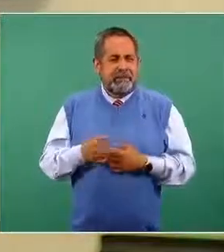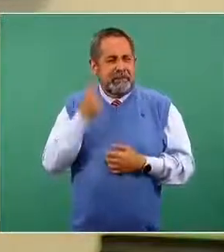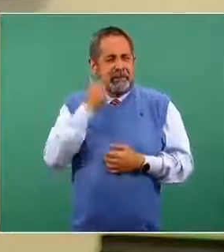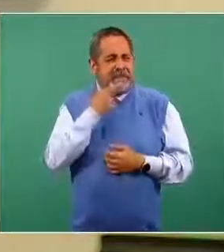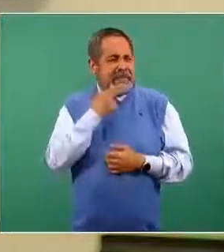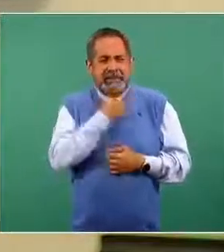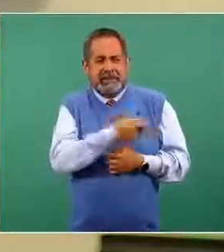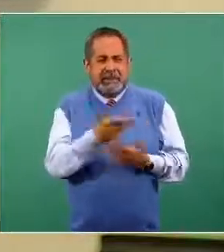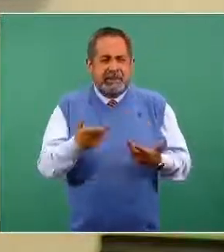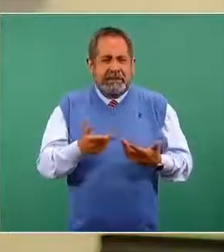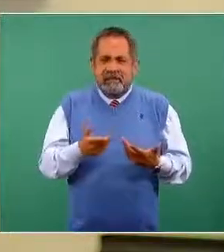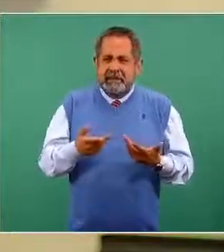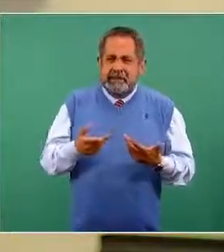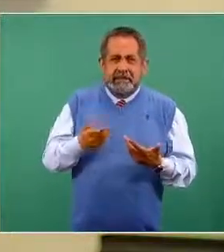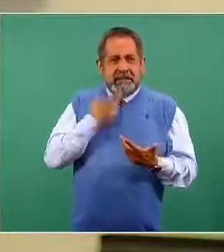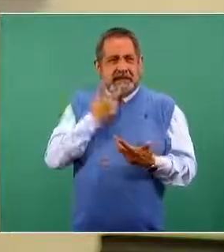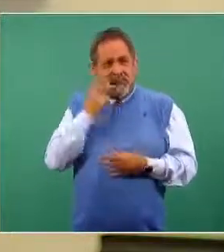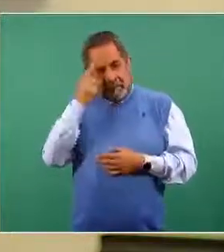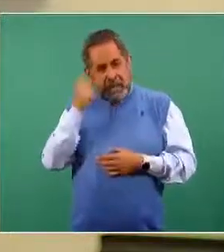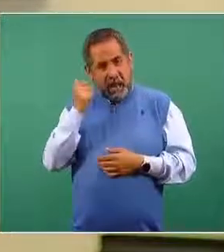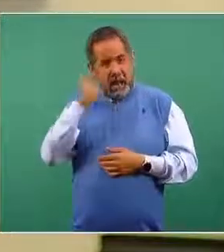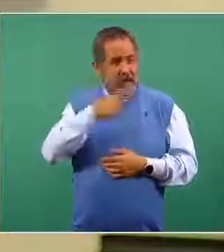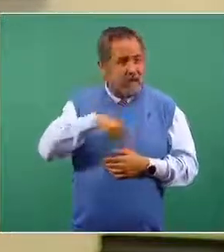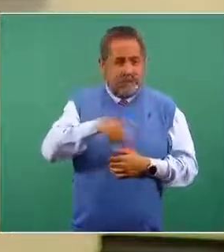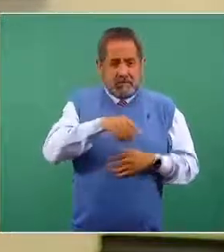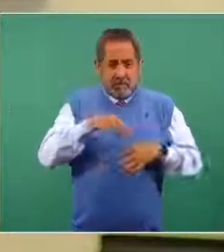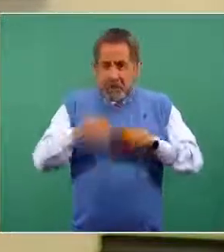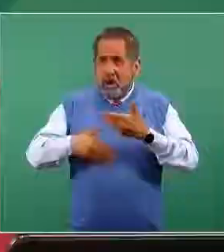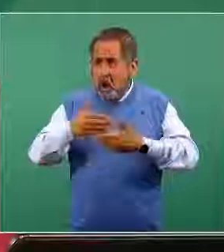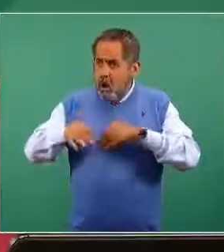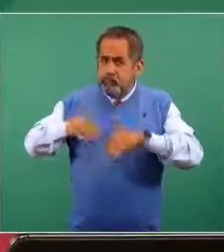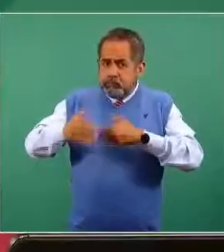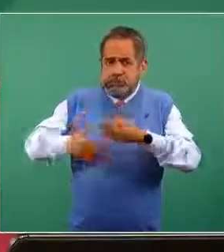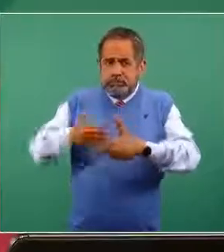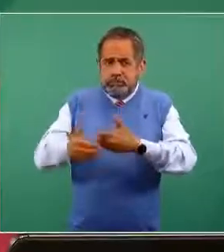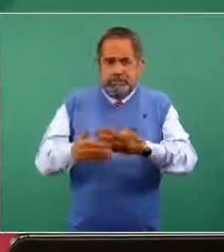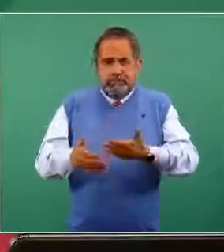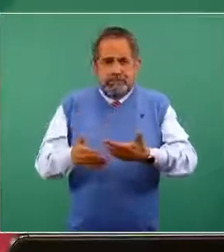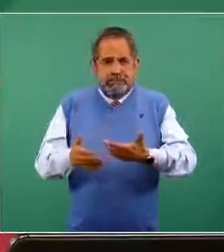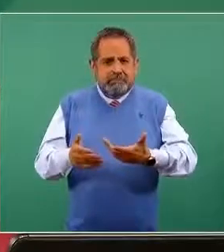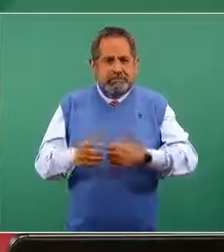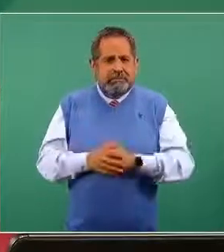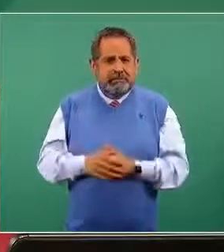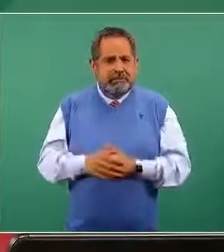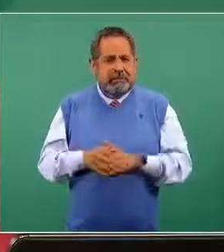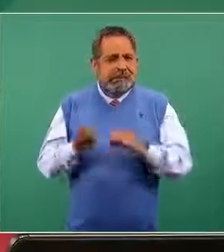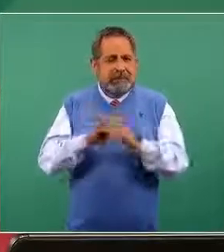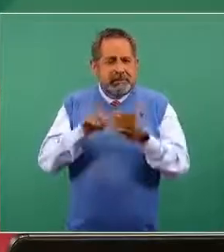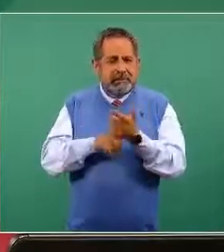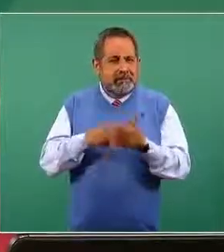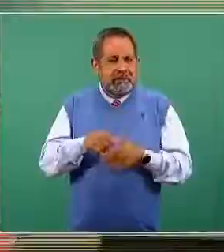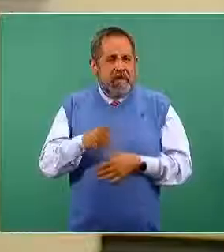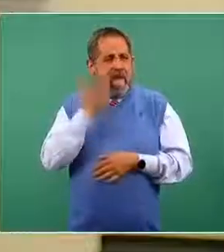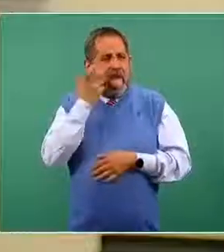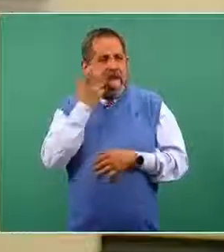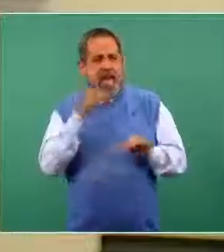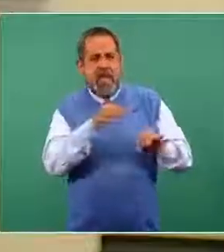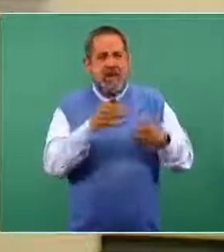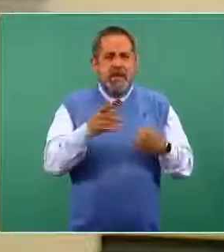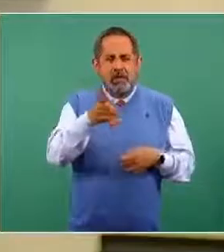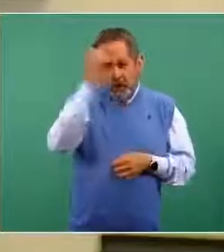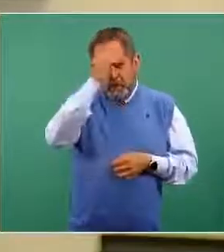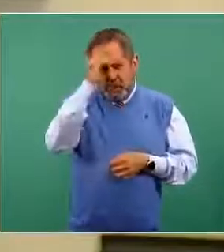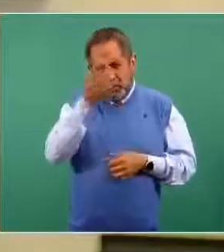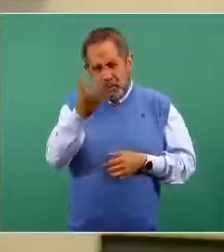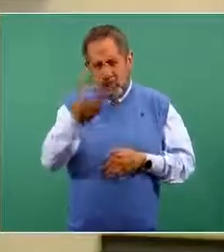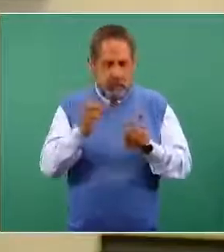abonan precisamente a todo este trabajo que está haciendo? Son meros distractores. ¿Cuál sería su opinión